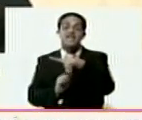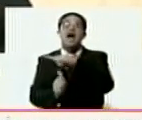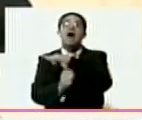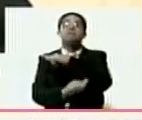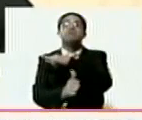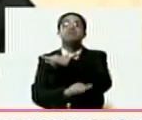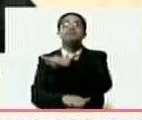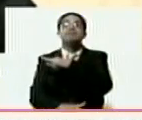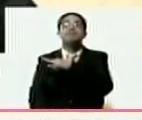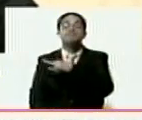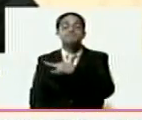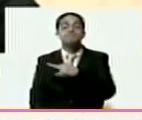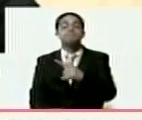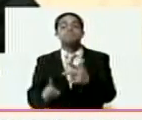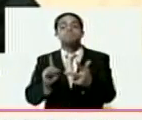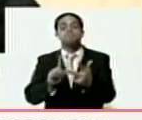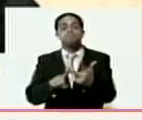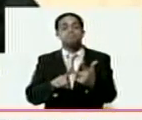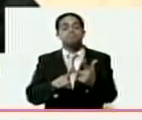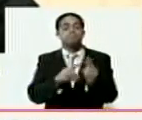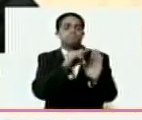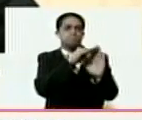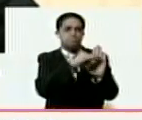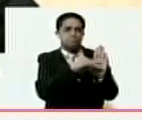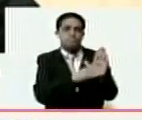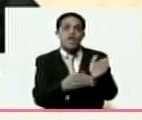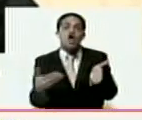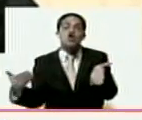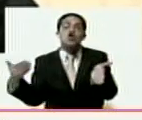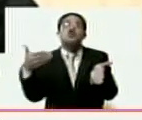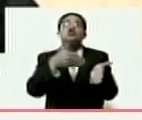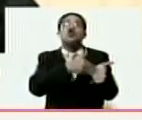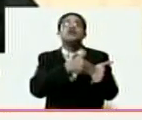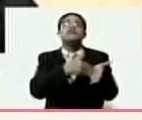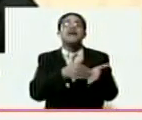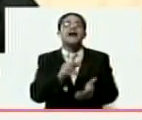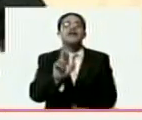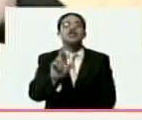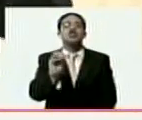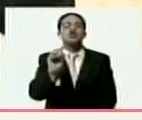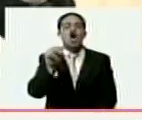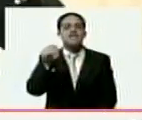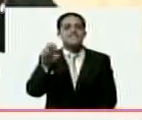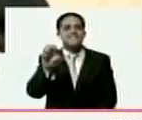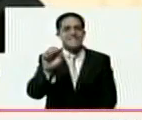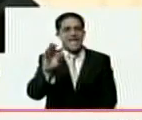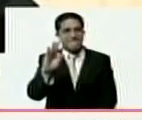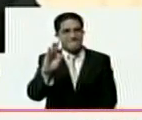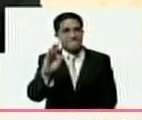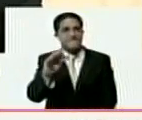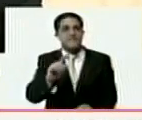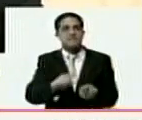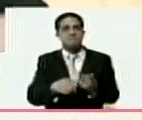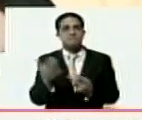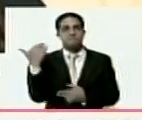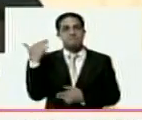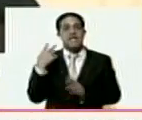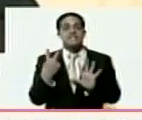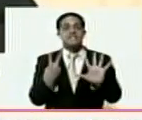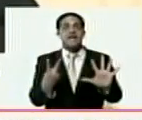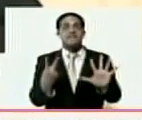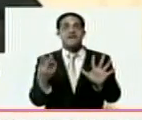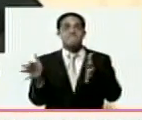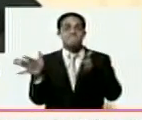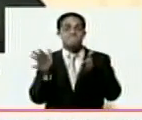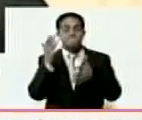medidas coercitivas contra la empresa Rosneft Trading, la de Conviasa fue el 7 de febrero, la de